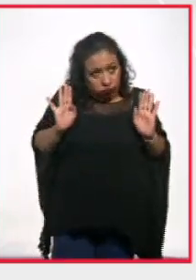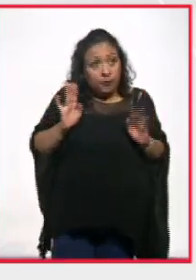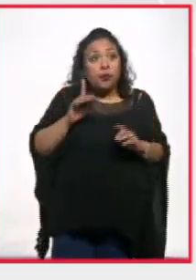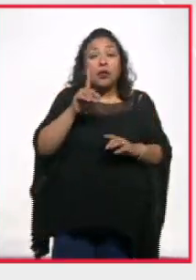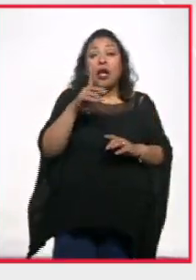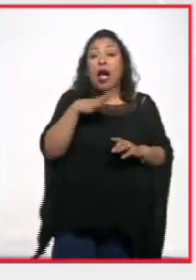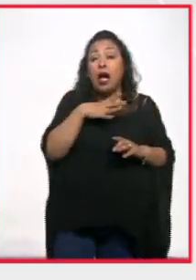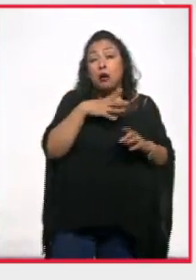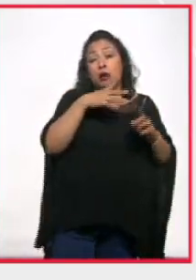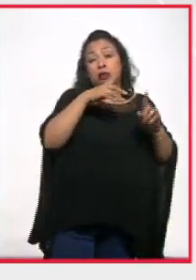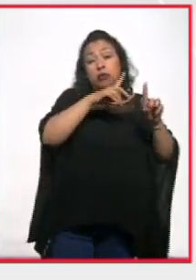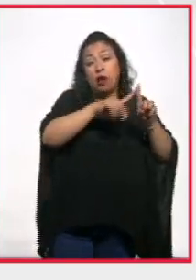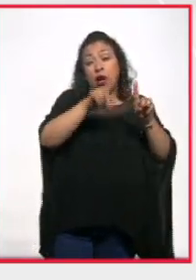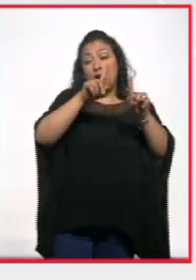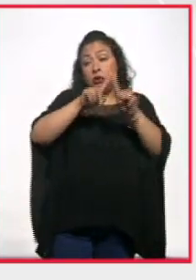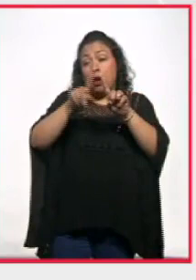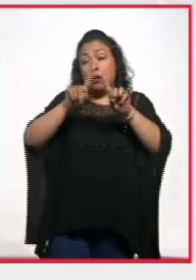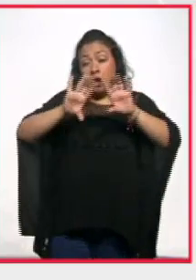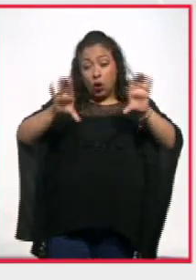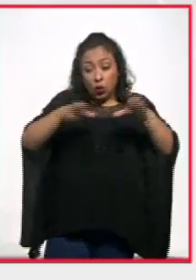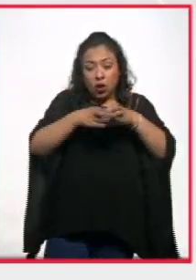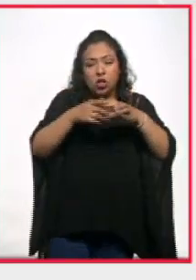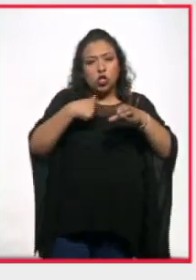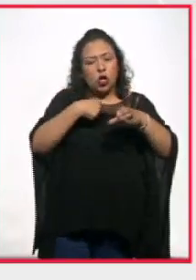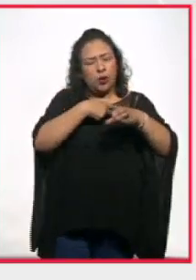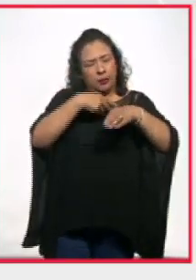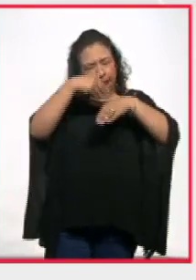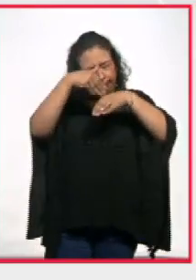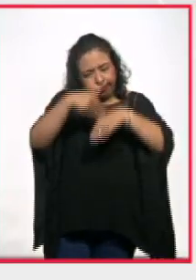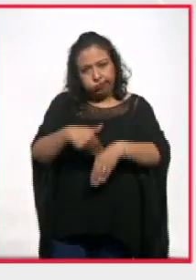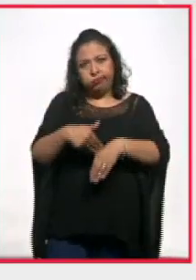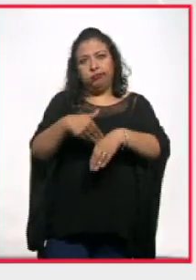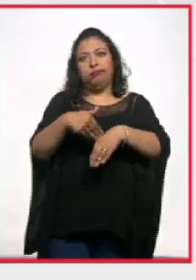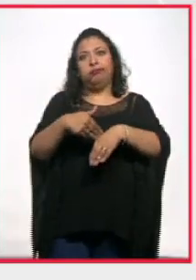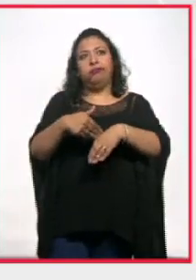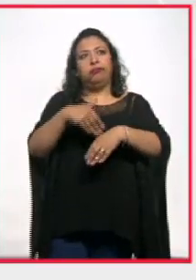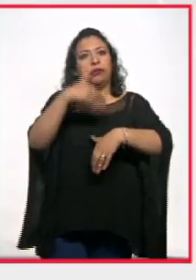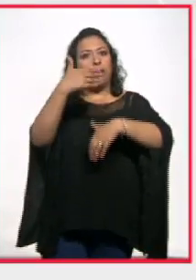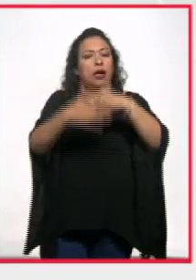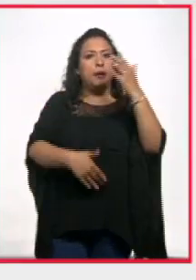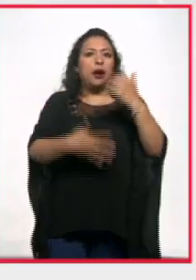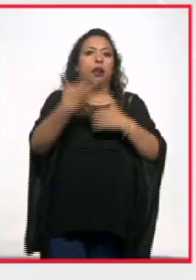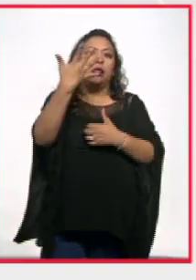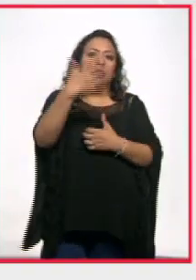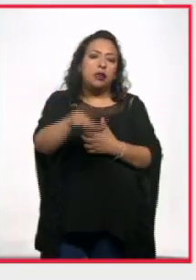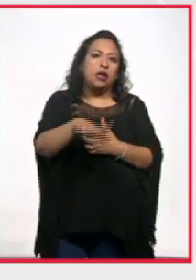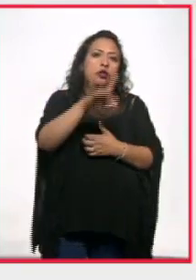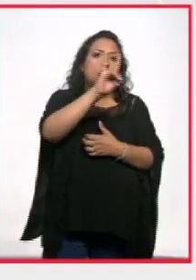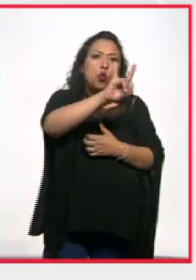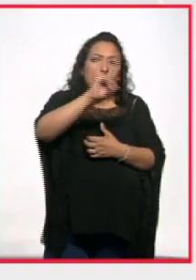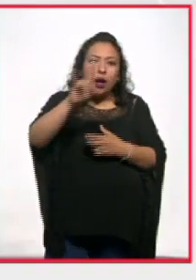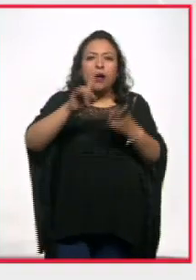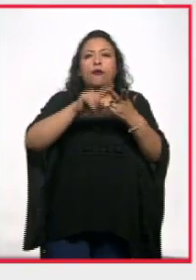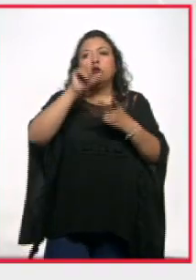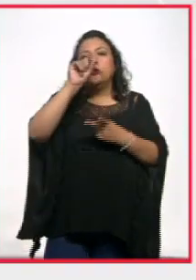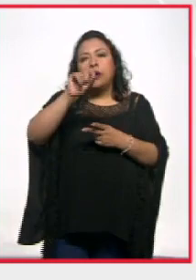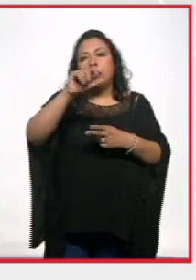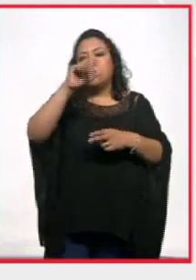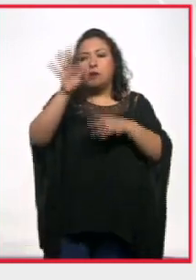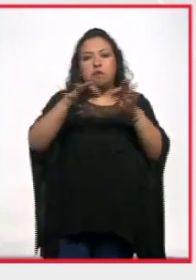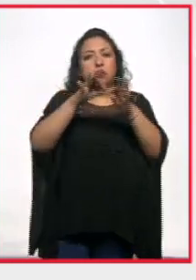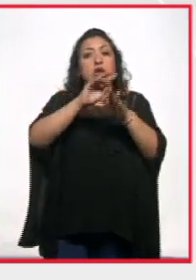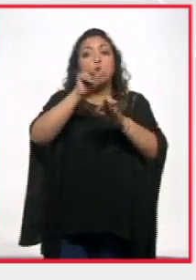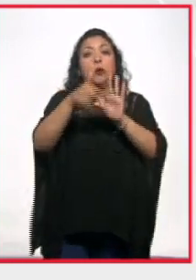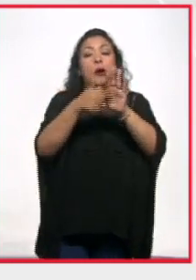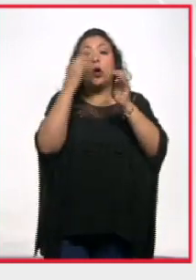una serie me obliga o me disciplina a terminar 10 cuadros, 20 cuadros, etcétera, y